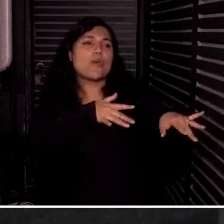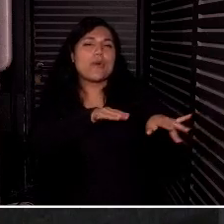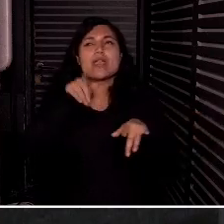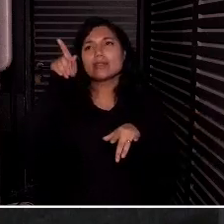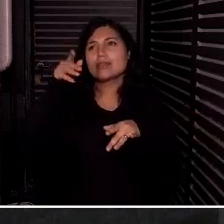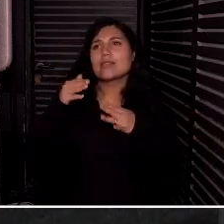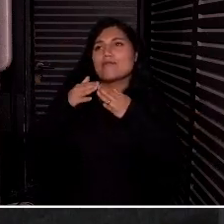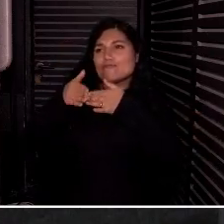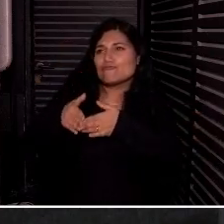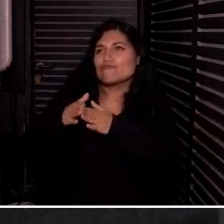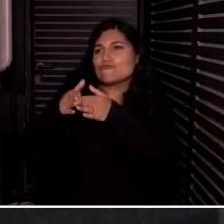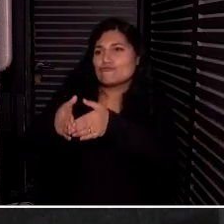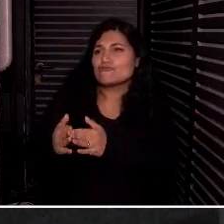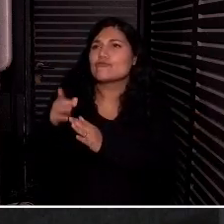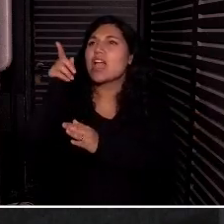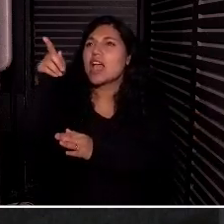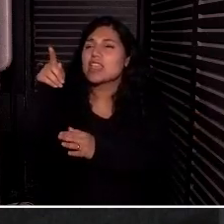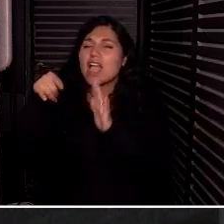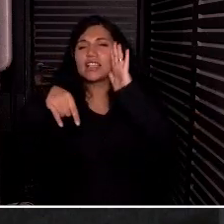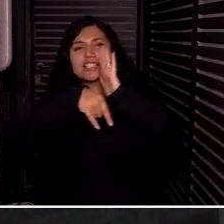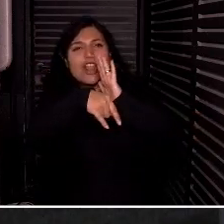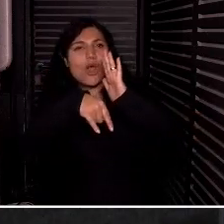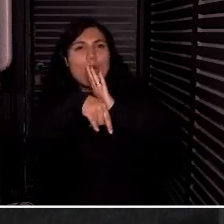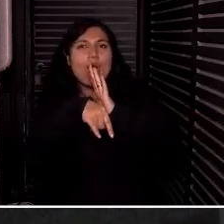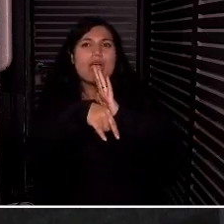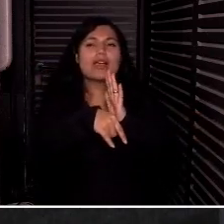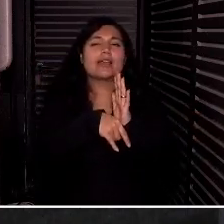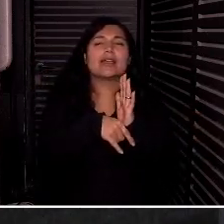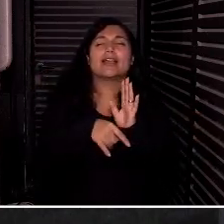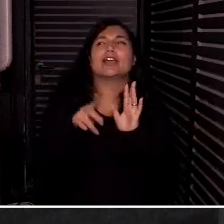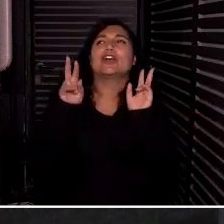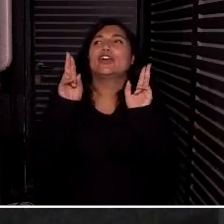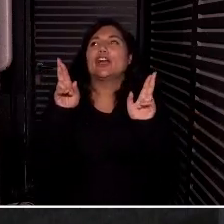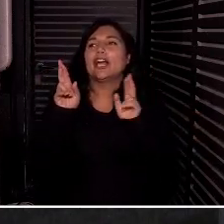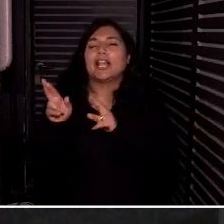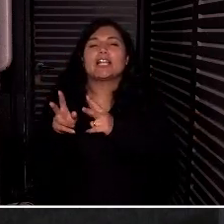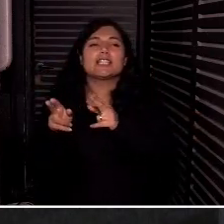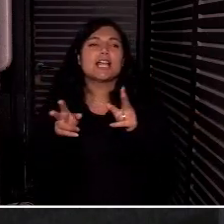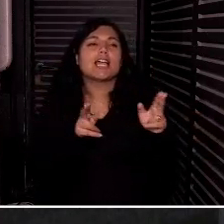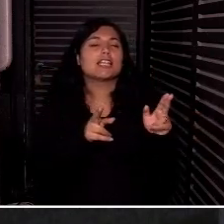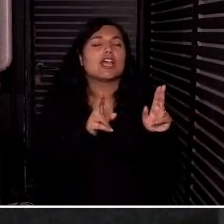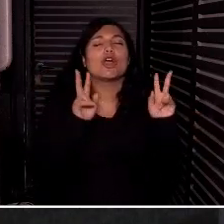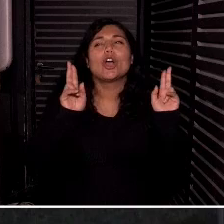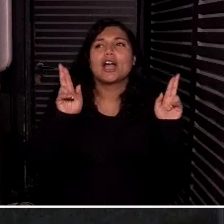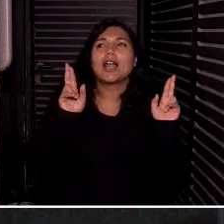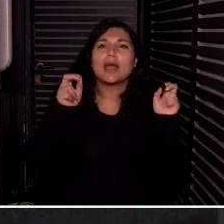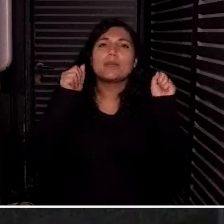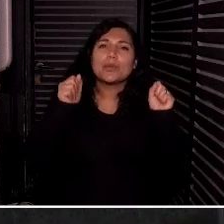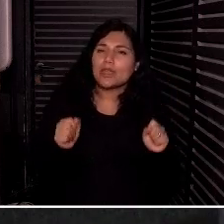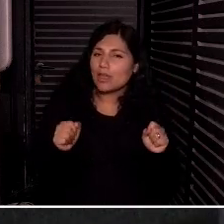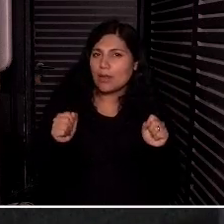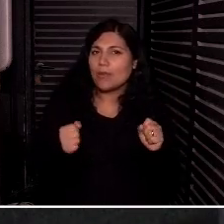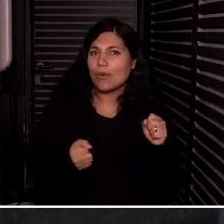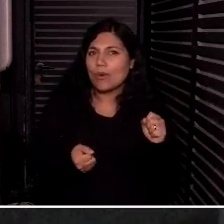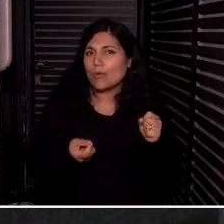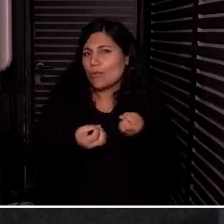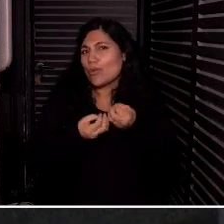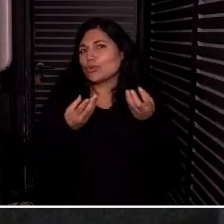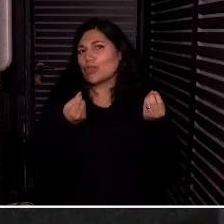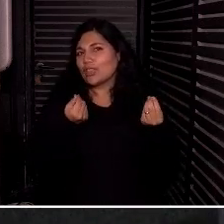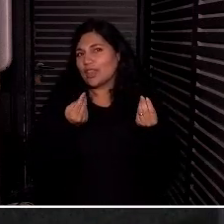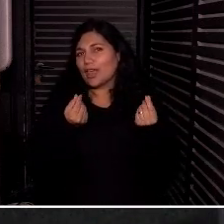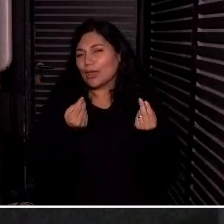en barco y otra en chiloe y una tú no sé o sea hagamos visión hagamos representación o sea Ojalá pudiéramos Ojalá tuviéramos la